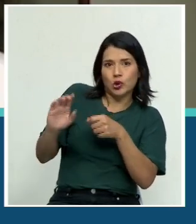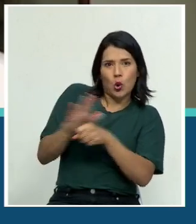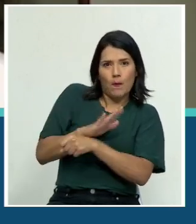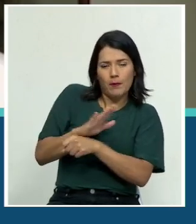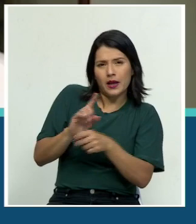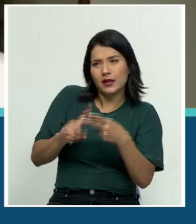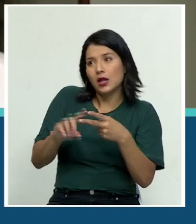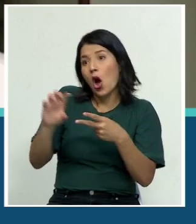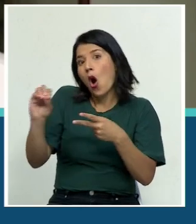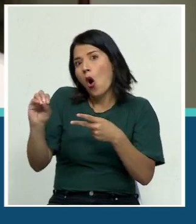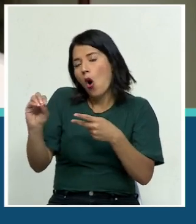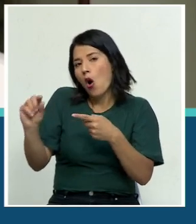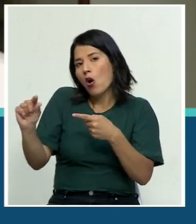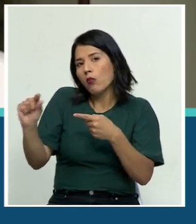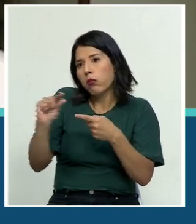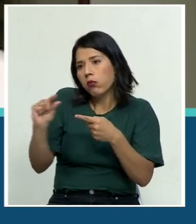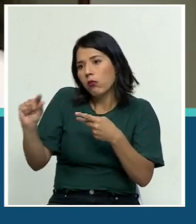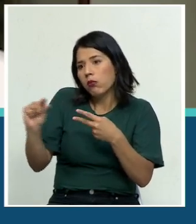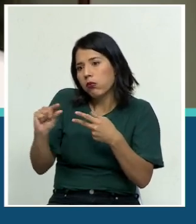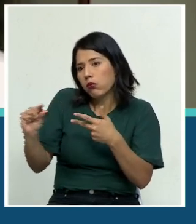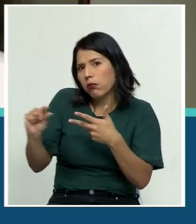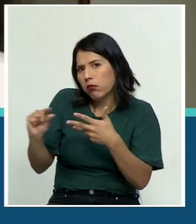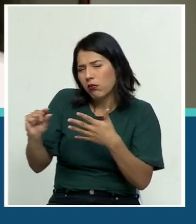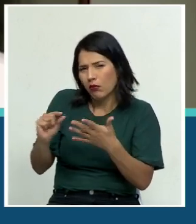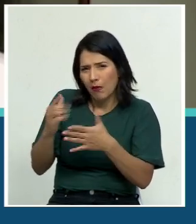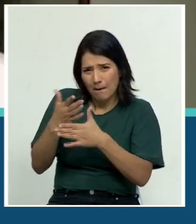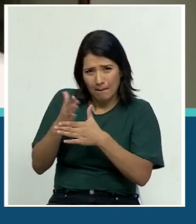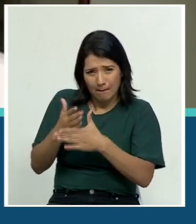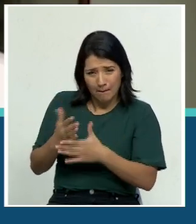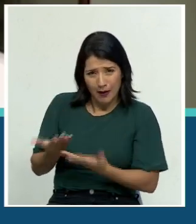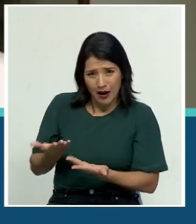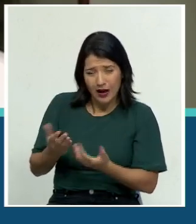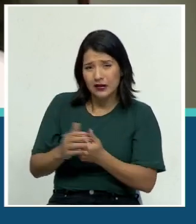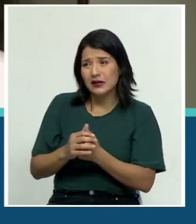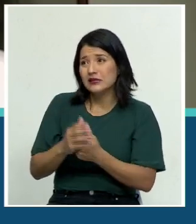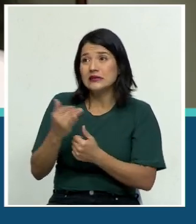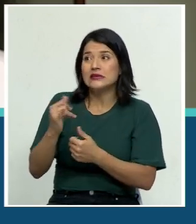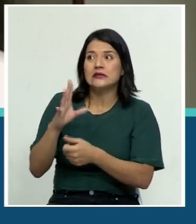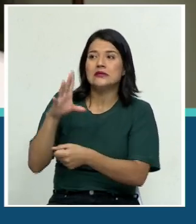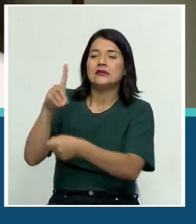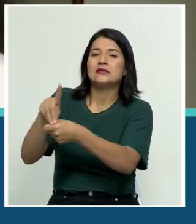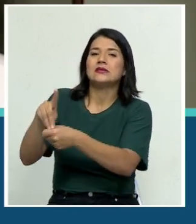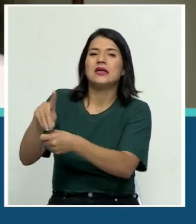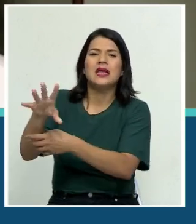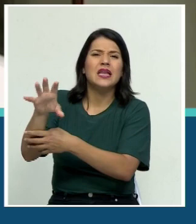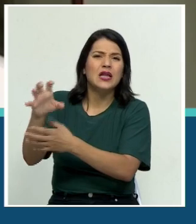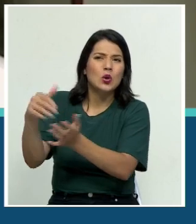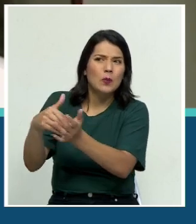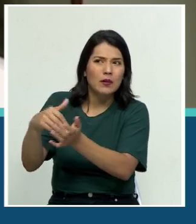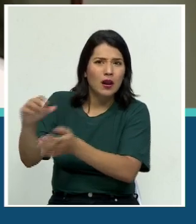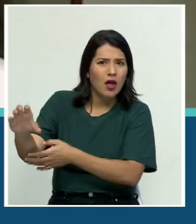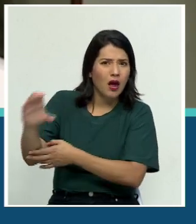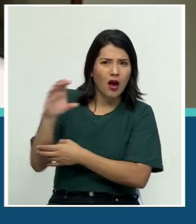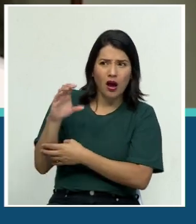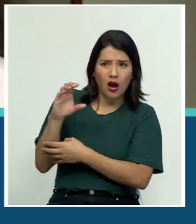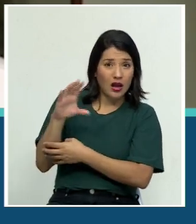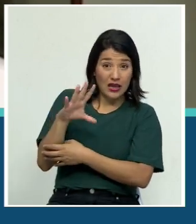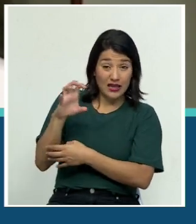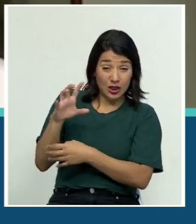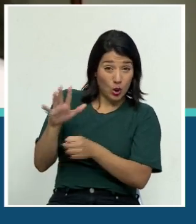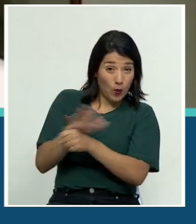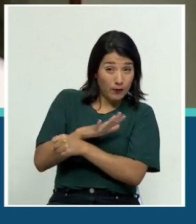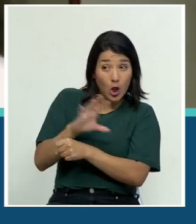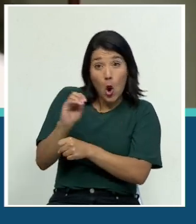obtuvo 500,000 colones del bono o más? ¿Van a tener que pagar ese monto en un solo tracto? ¿Cómo van a realizar